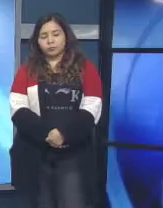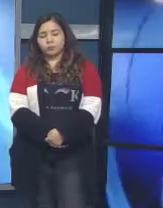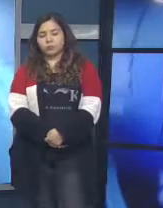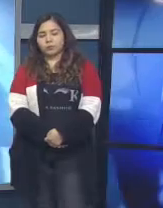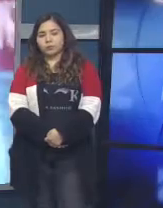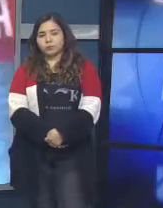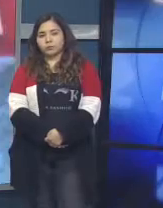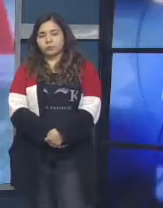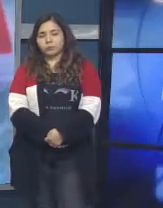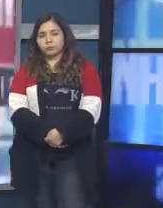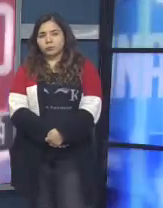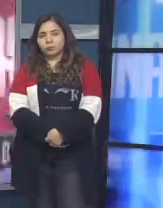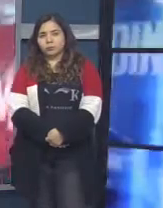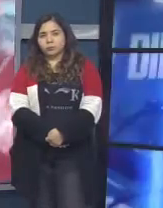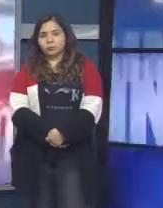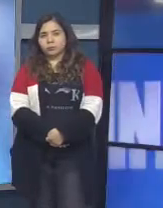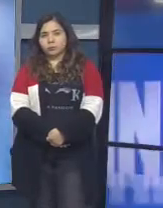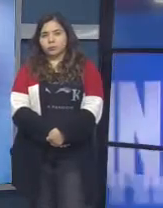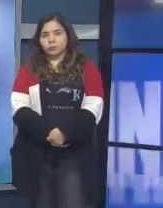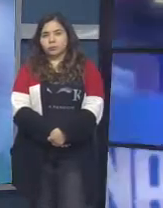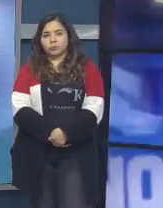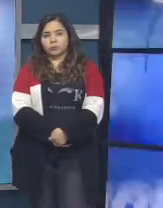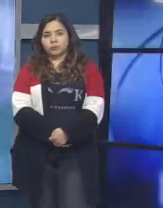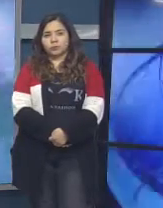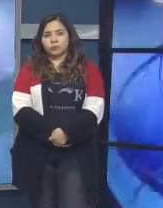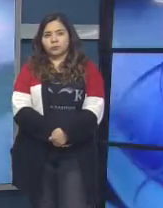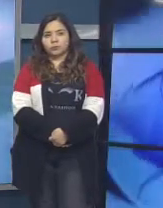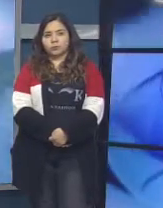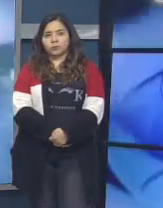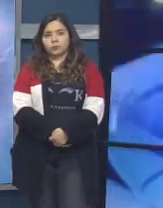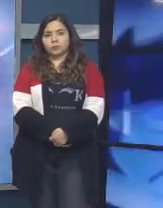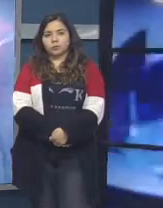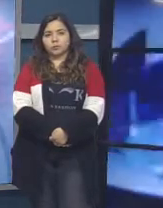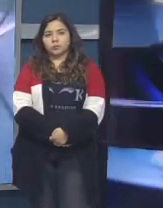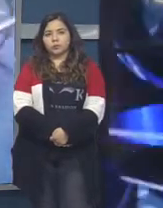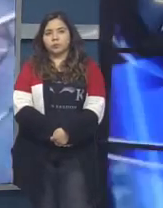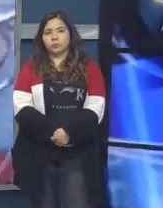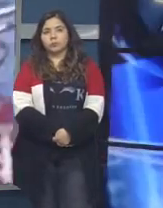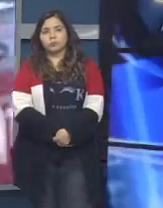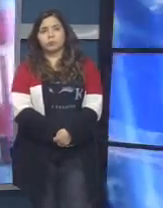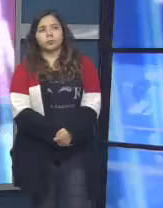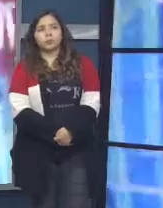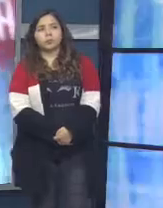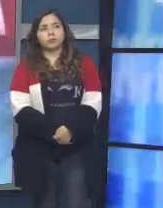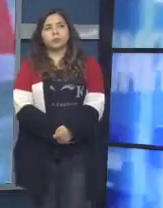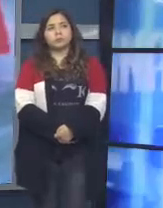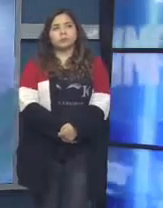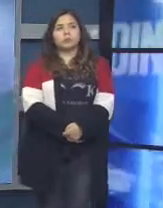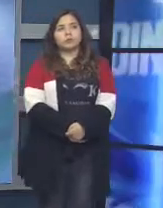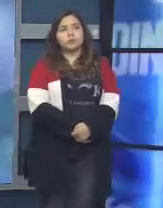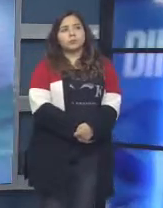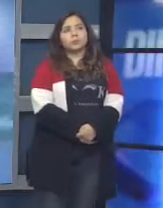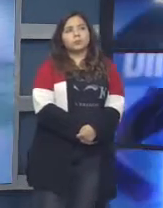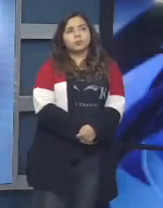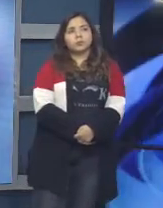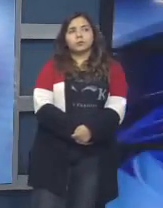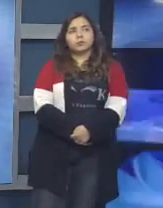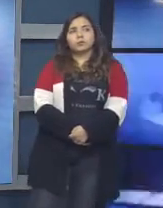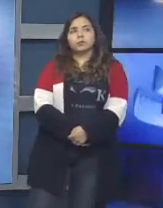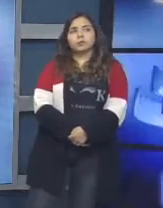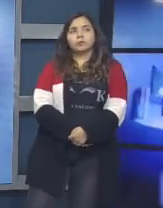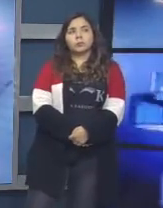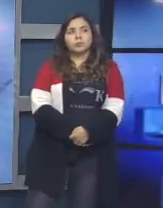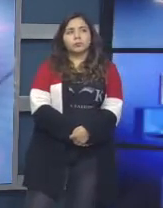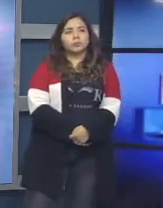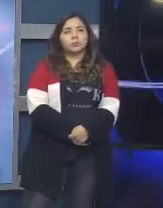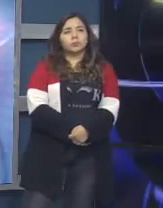transporte terrestre para poder salir de la provincia. Estamos como encerrados acá adentro y lo que